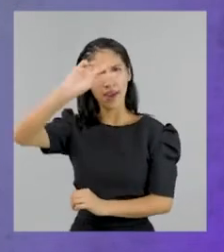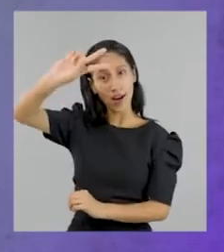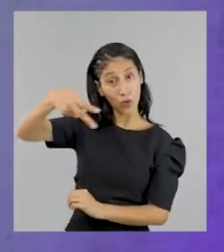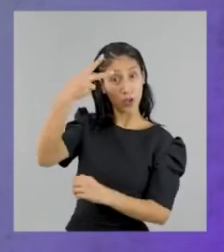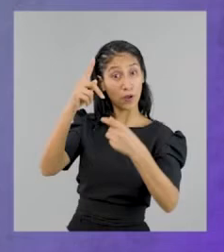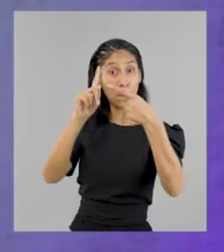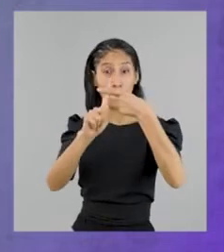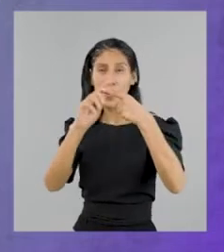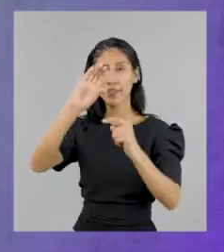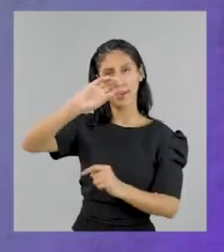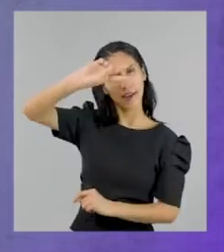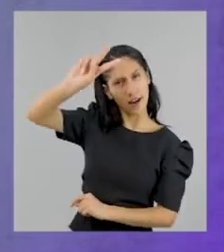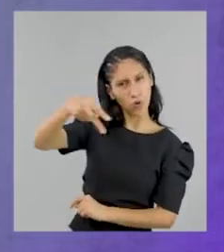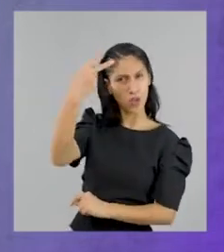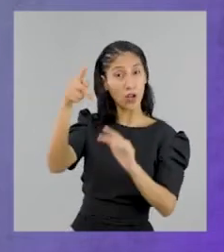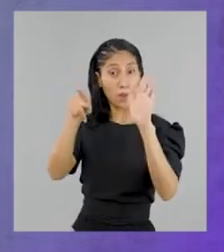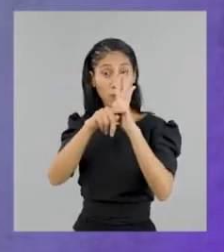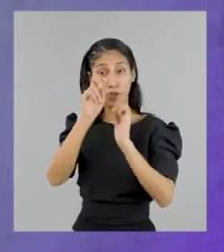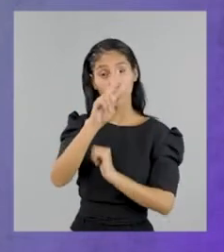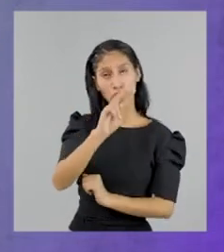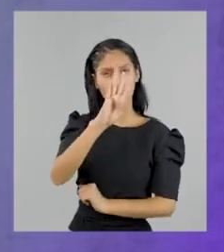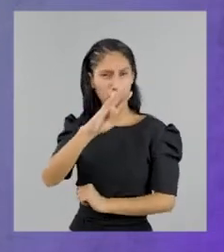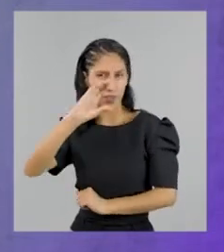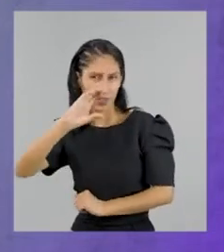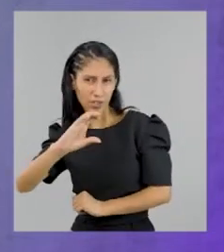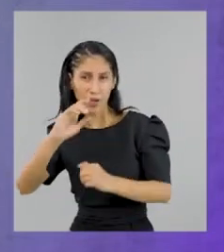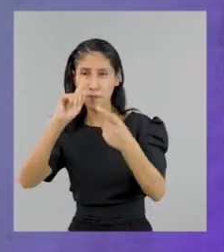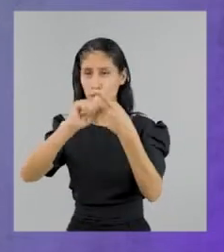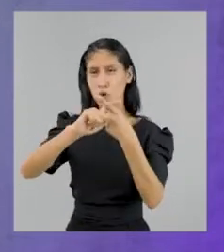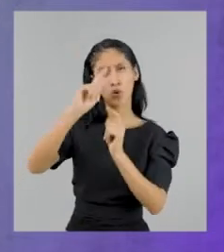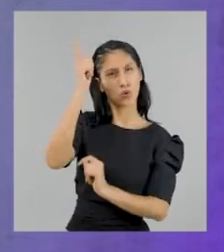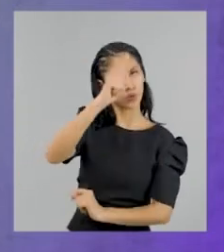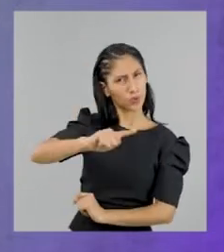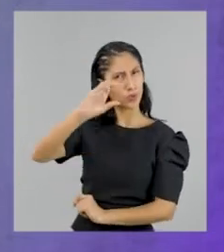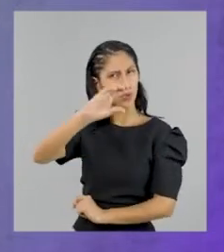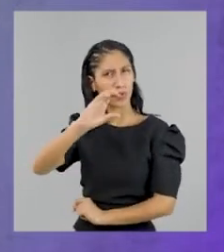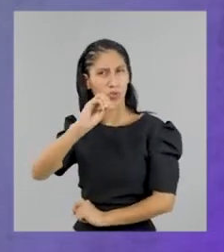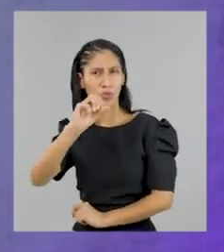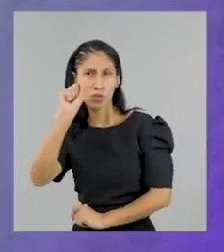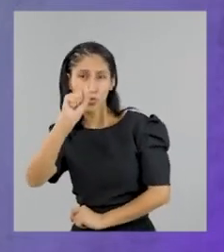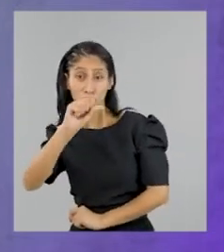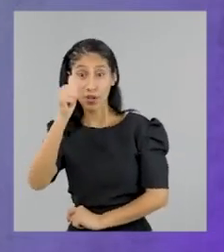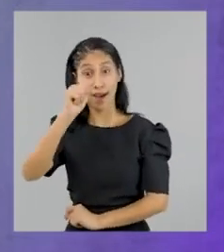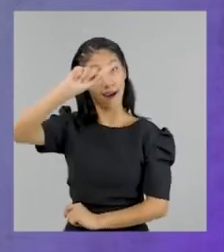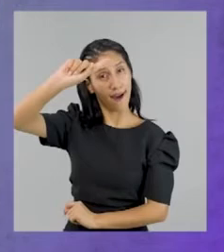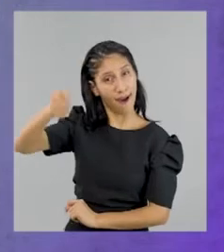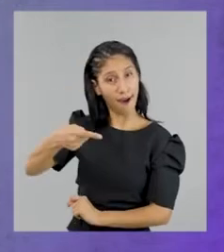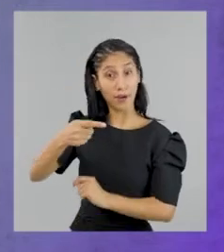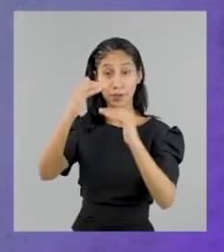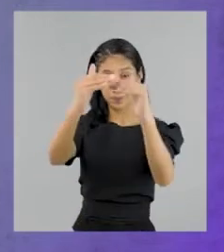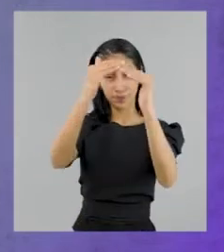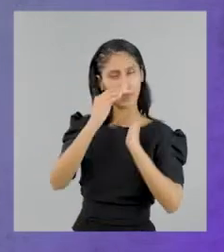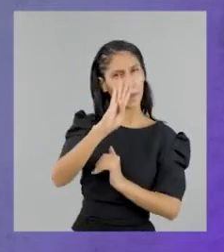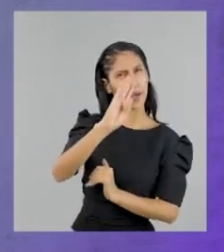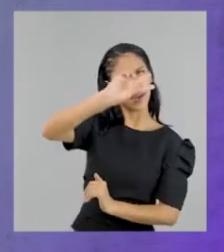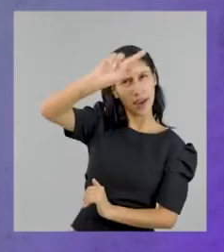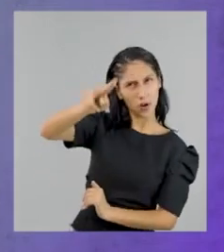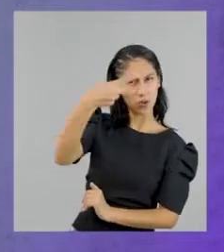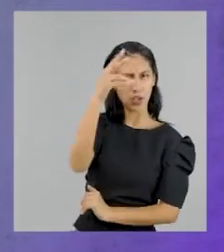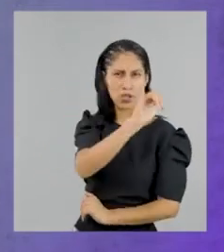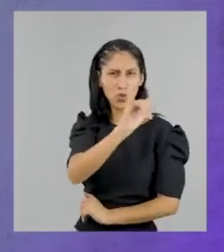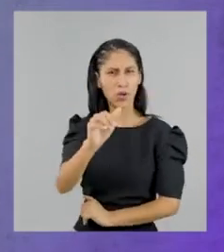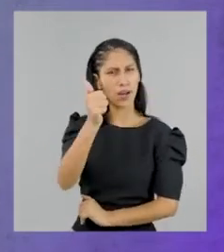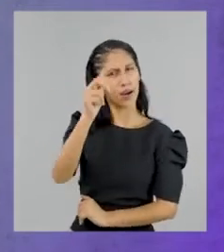cuadrado más C al cuadrado menos 2BC multiplicado por coseno de A, B al